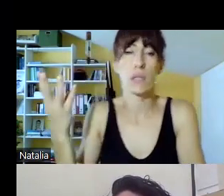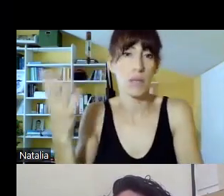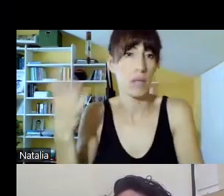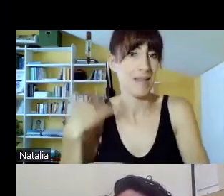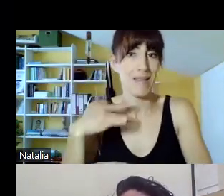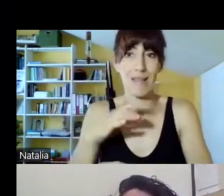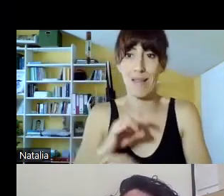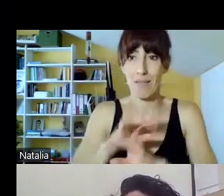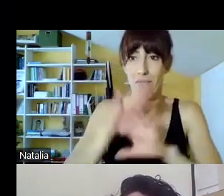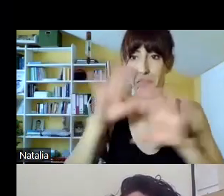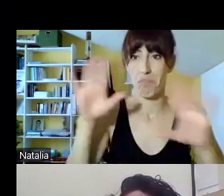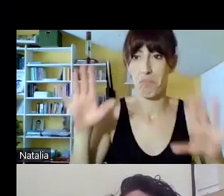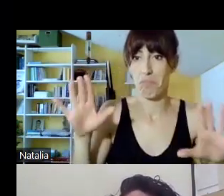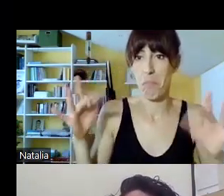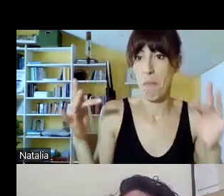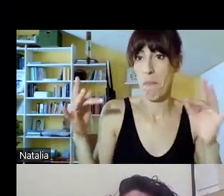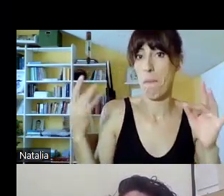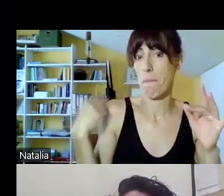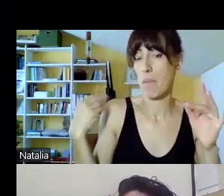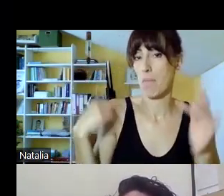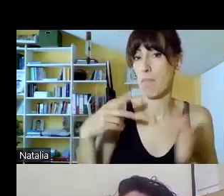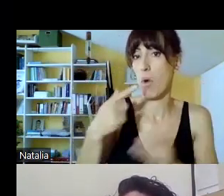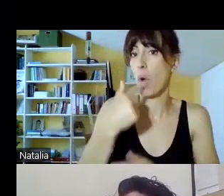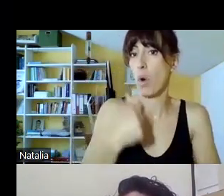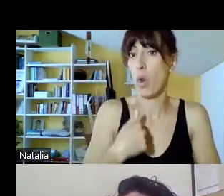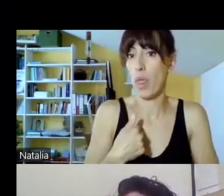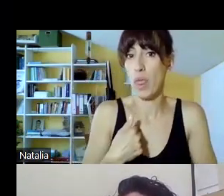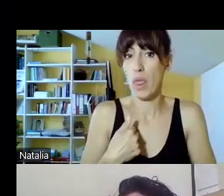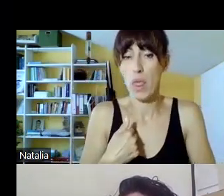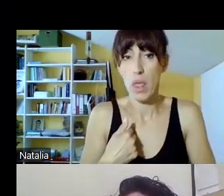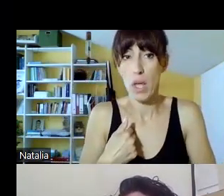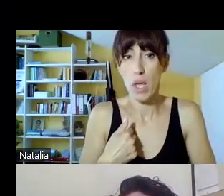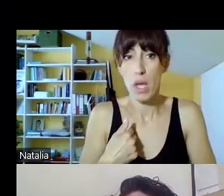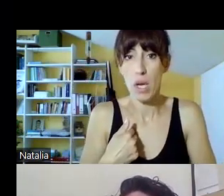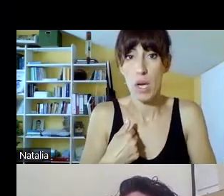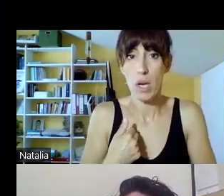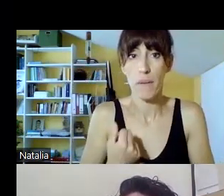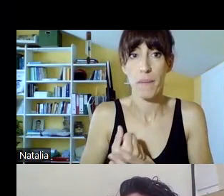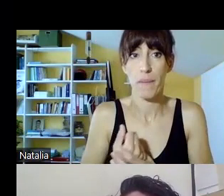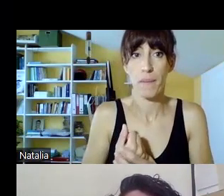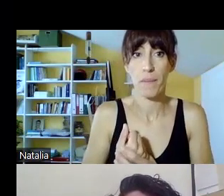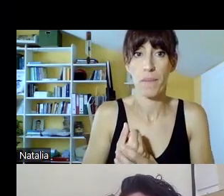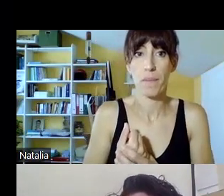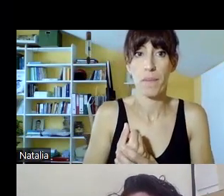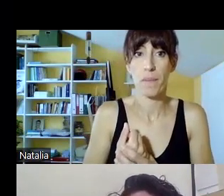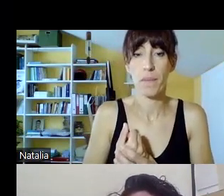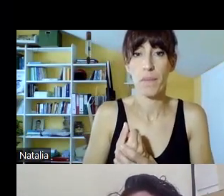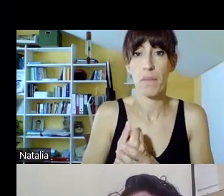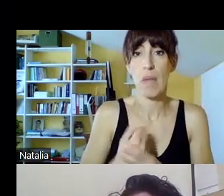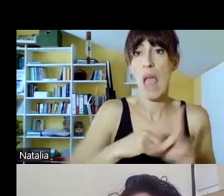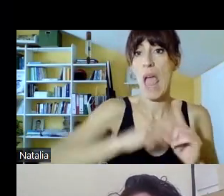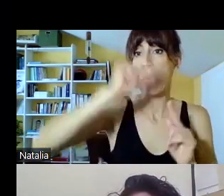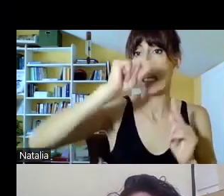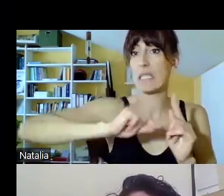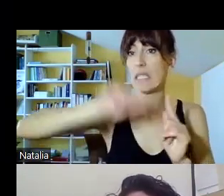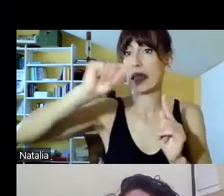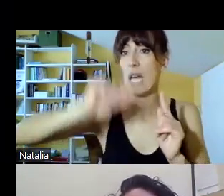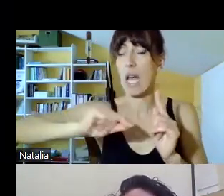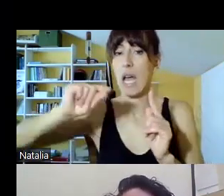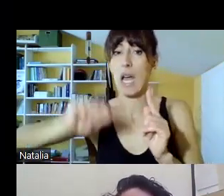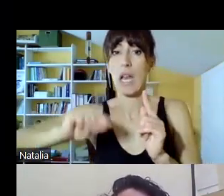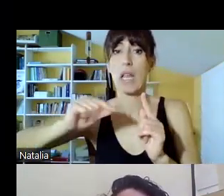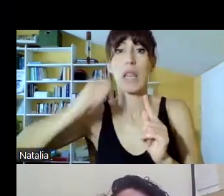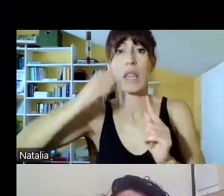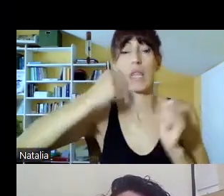línea con la literatura, nos muestran que tanto las escalas de salud mental